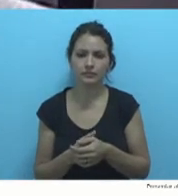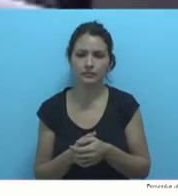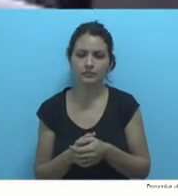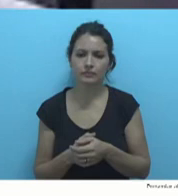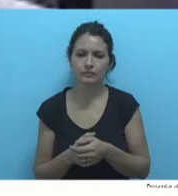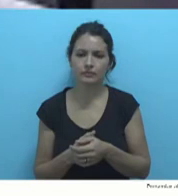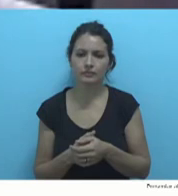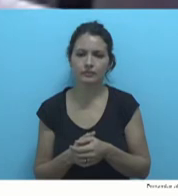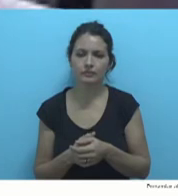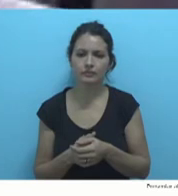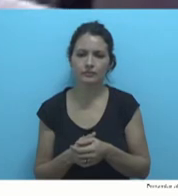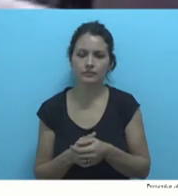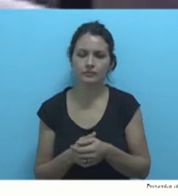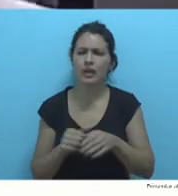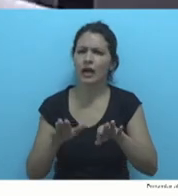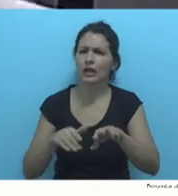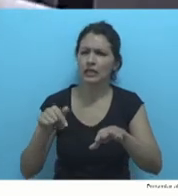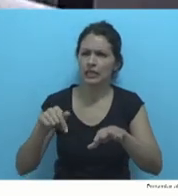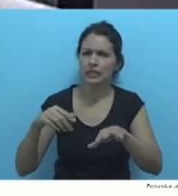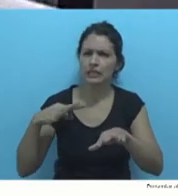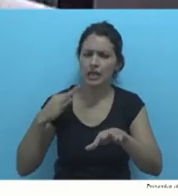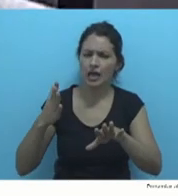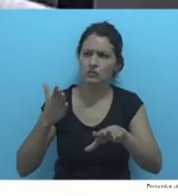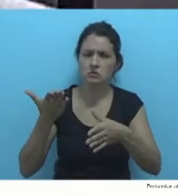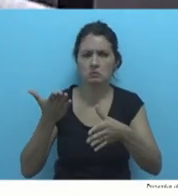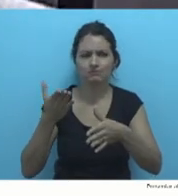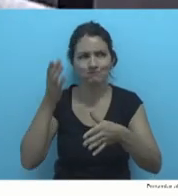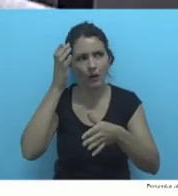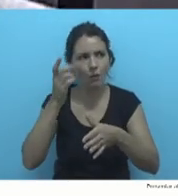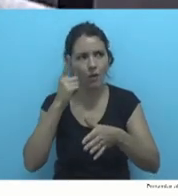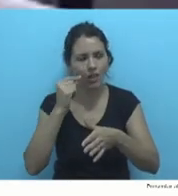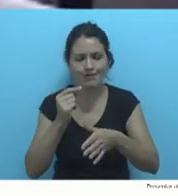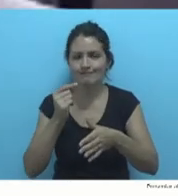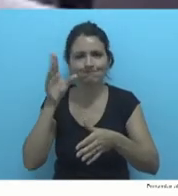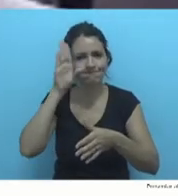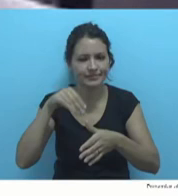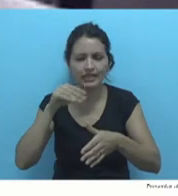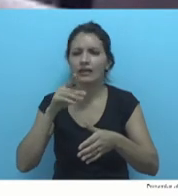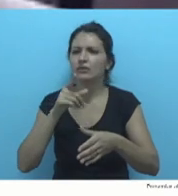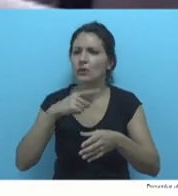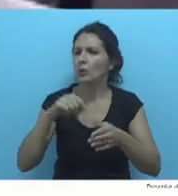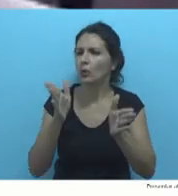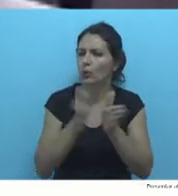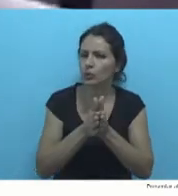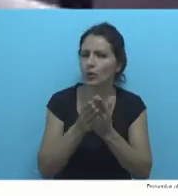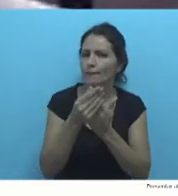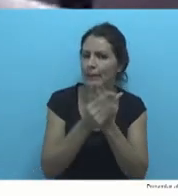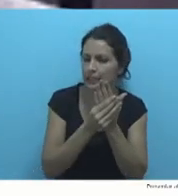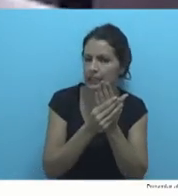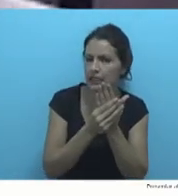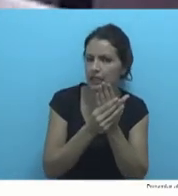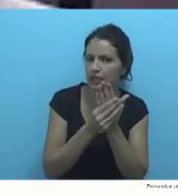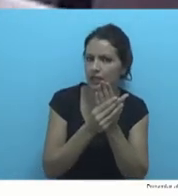gentilmente el ministro Agosto. Estábamos en un momento donde estábamos discutiendo la necesidad de